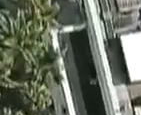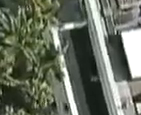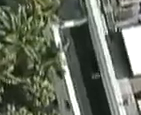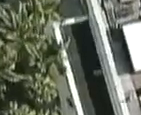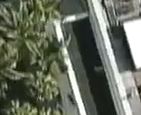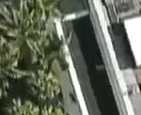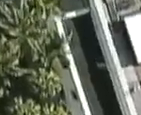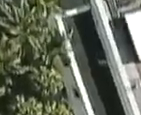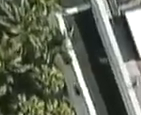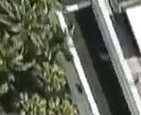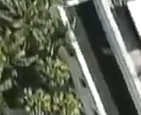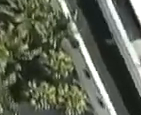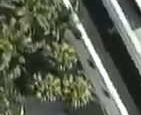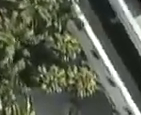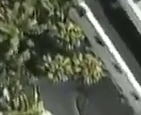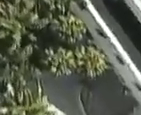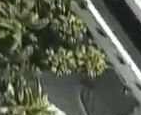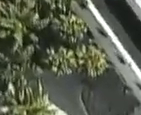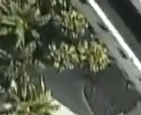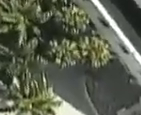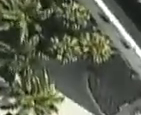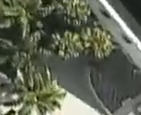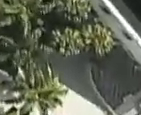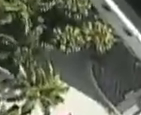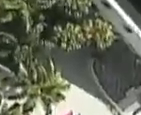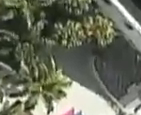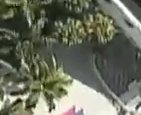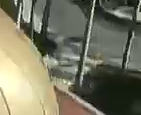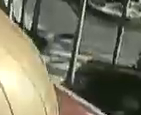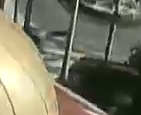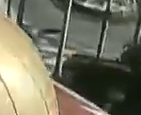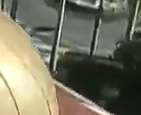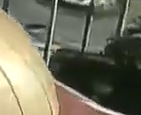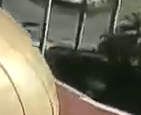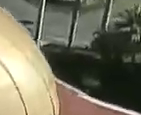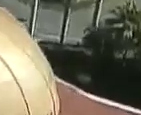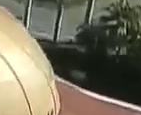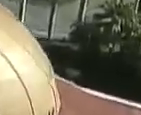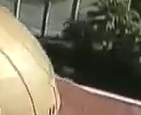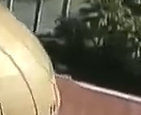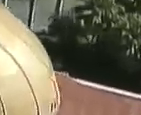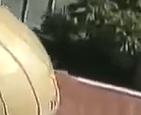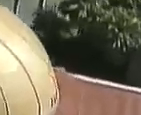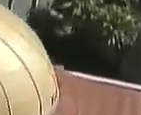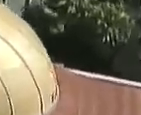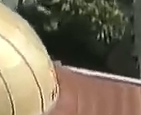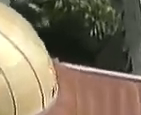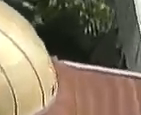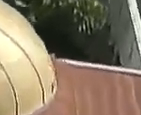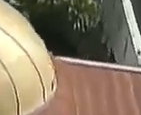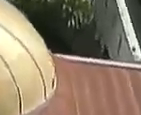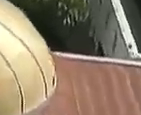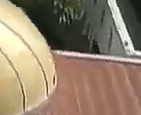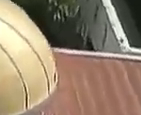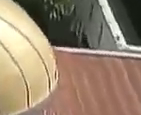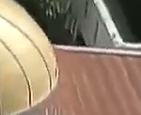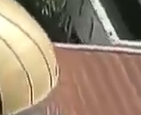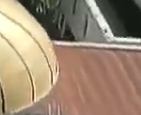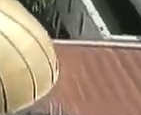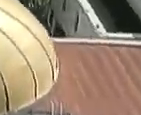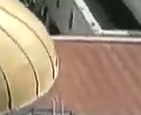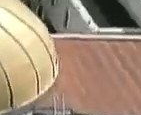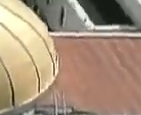quienes en este momento saludan a la vicepresidenta ejecutiva de la República a su llegada a este lugar. El día de hoy será la